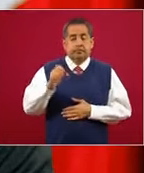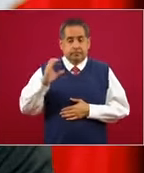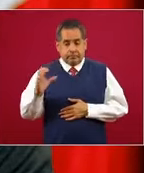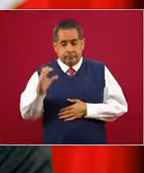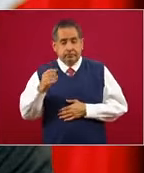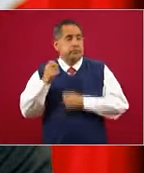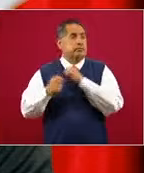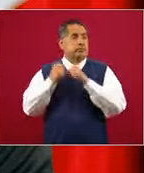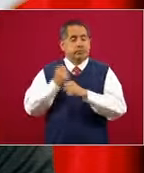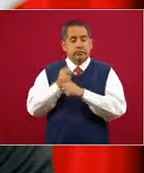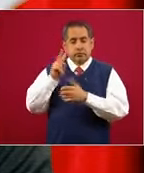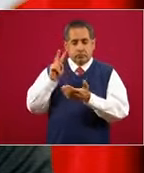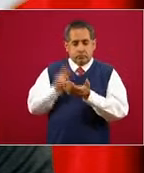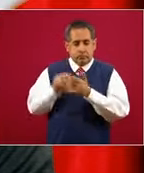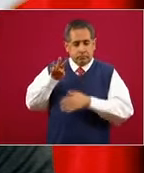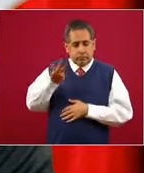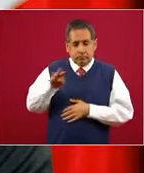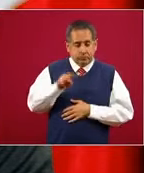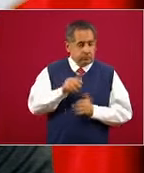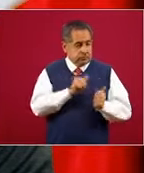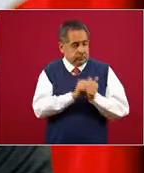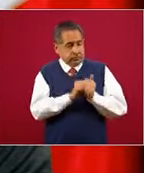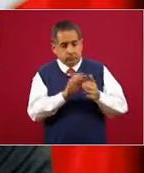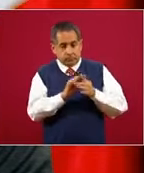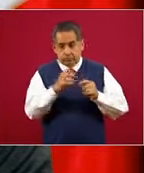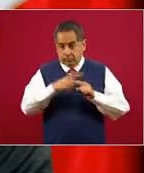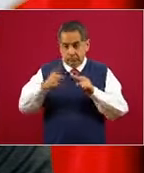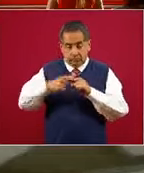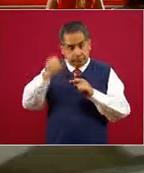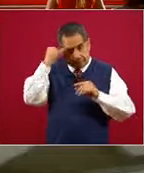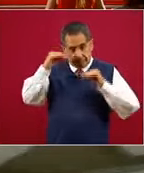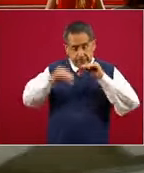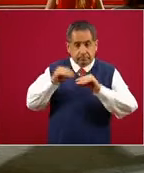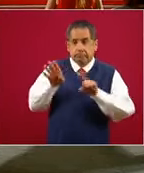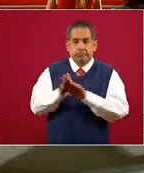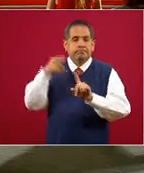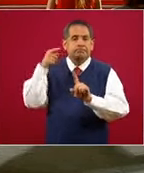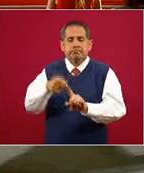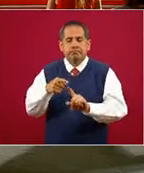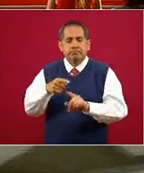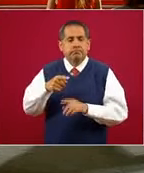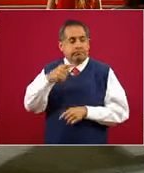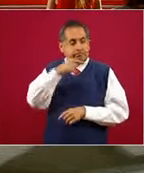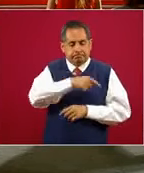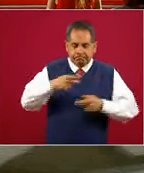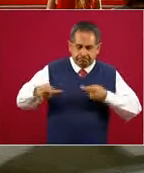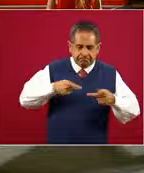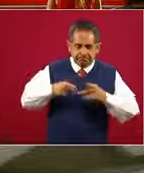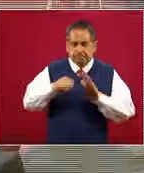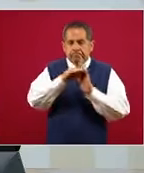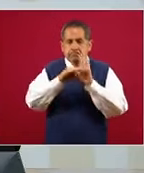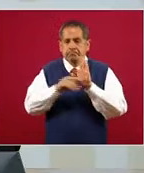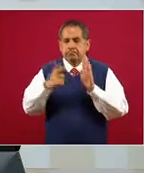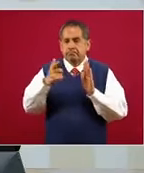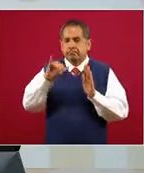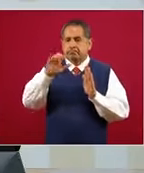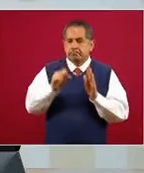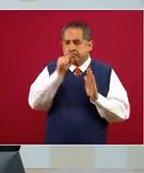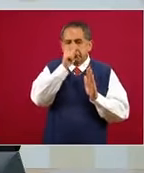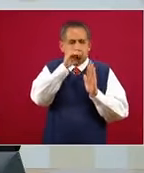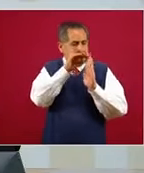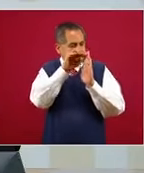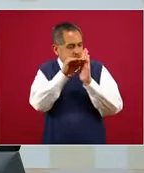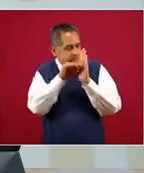durante 2019 en varios aspectos clave. Uno fue la preparación de las guías de práctica